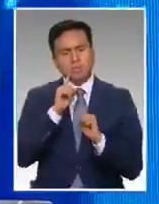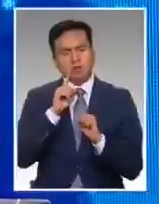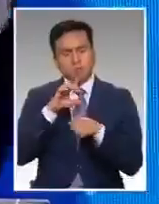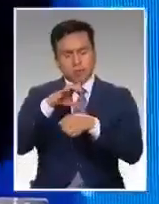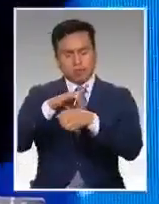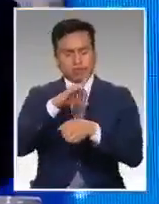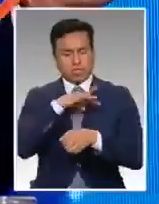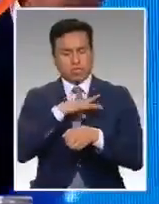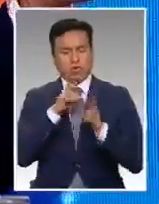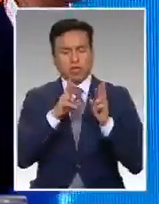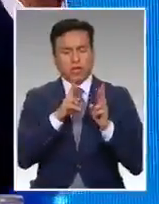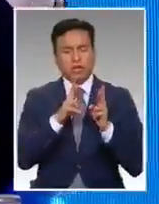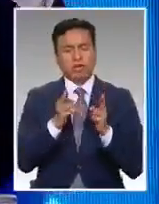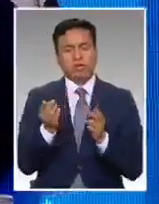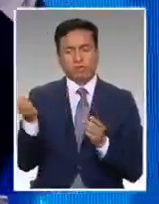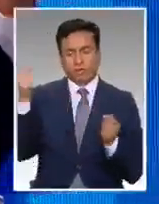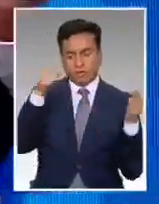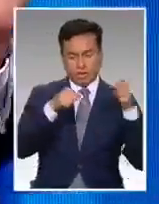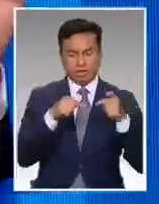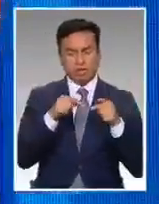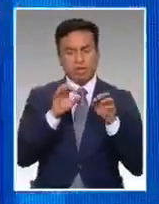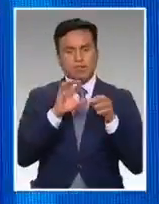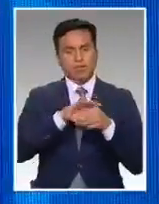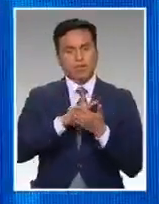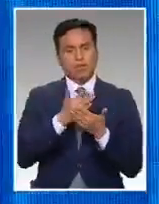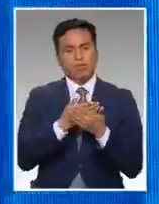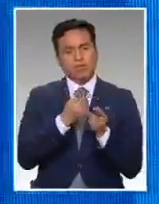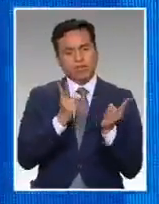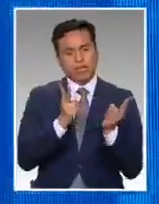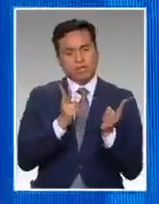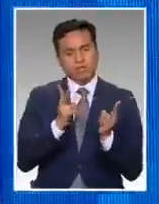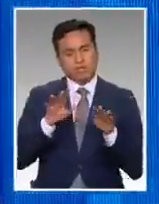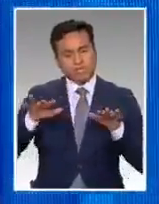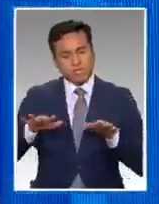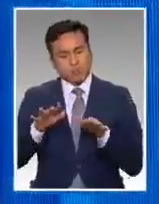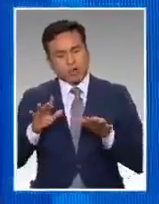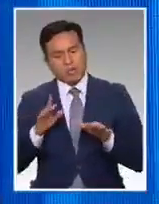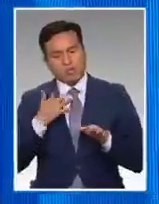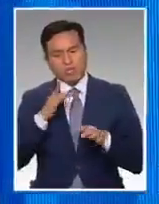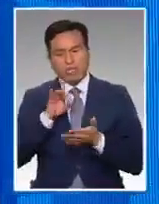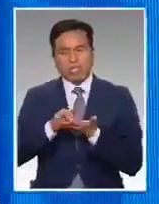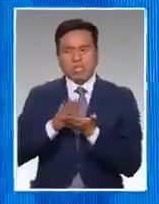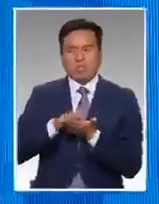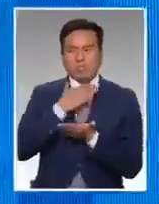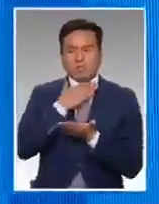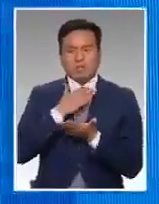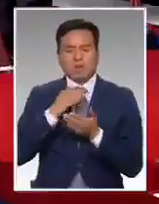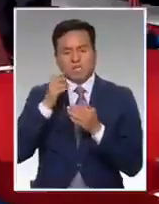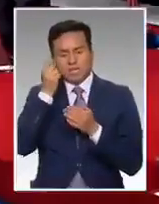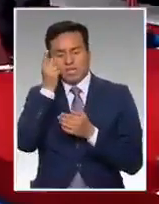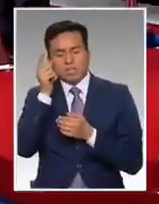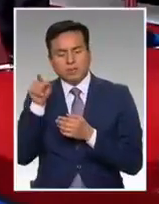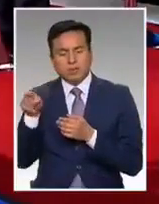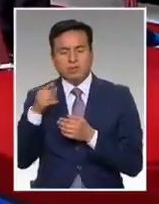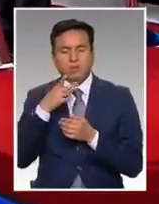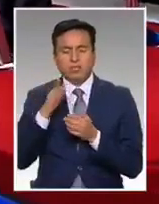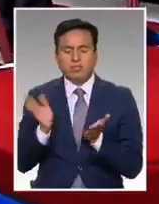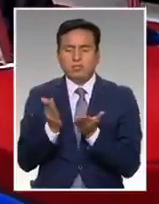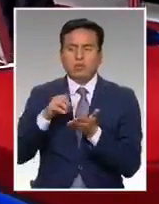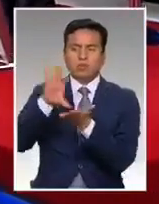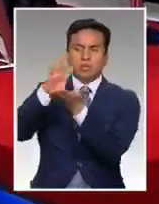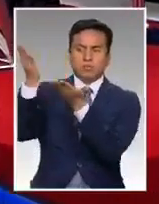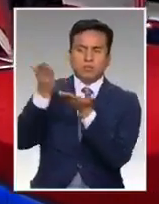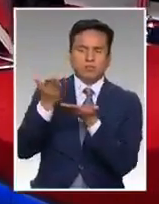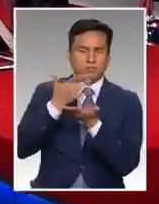los médicos chilenos vengan a la salud pura pero parece que les cuesta porque tienen deuda son atendibles cuáles son los objetivos para los extranjeros